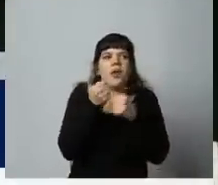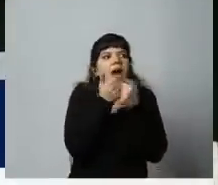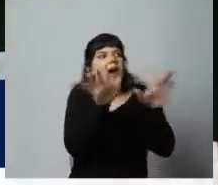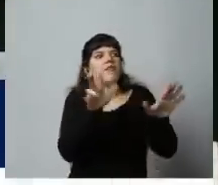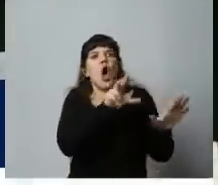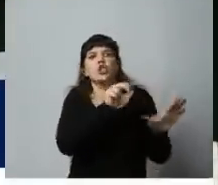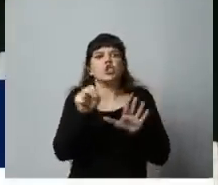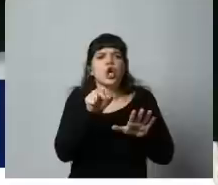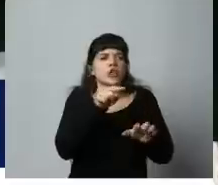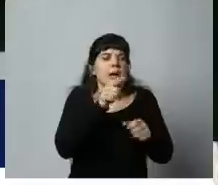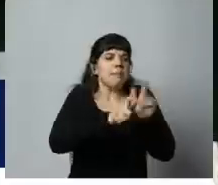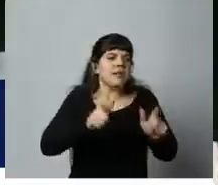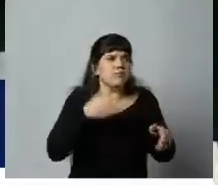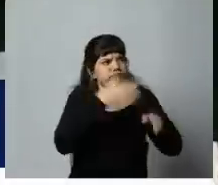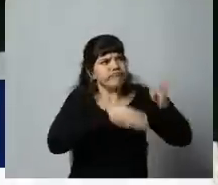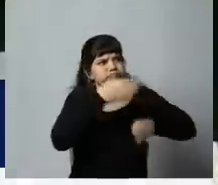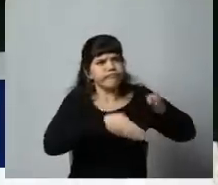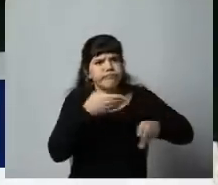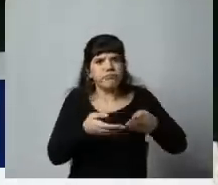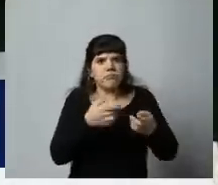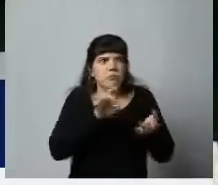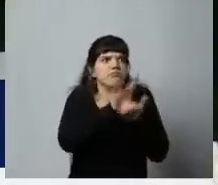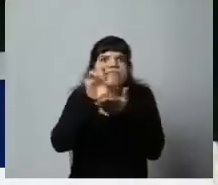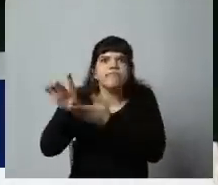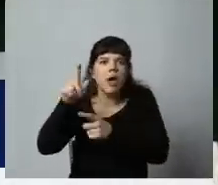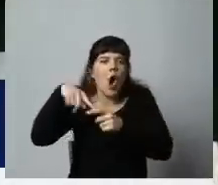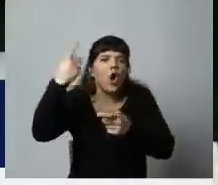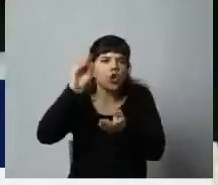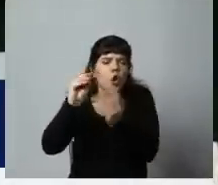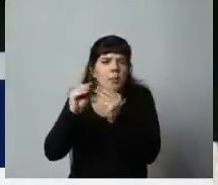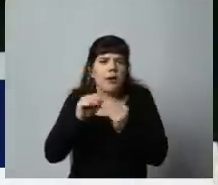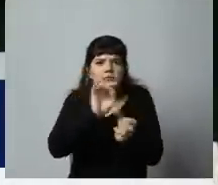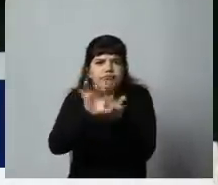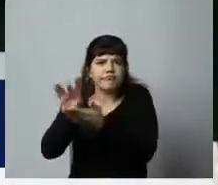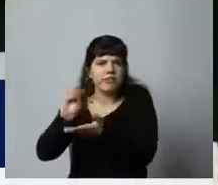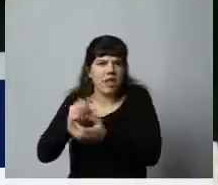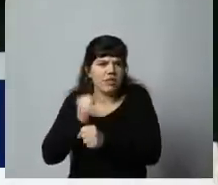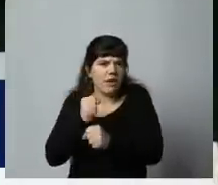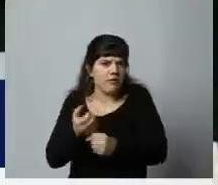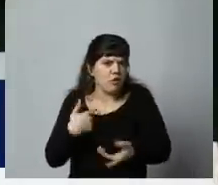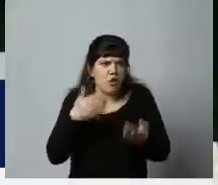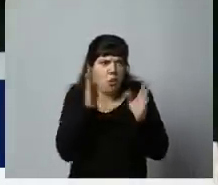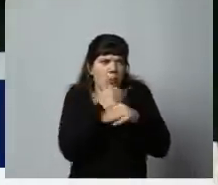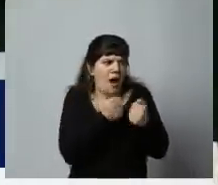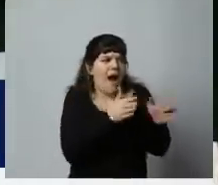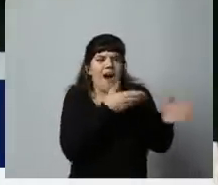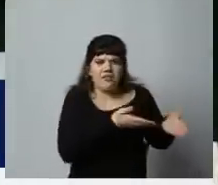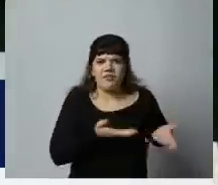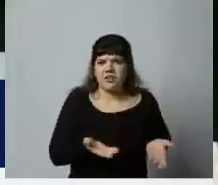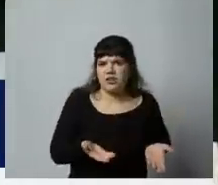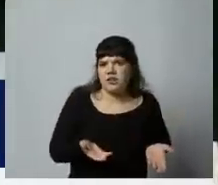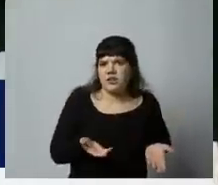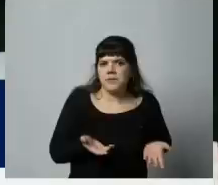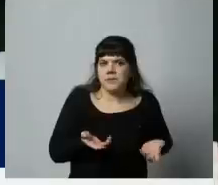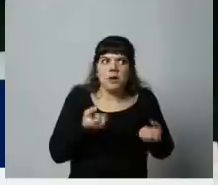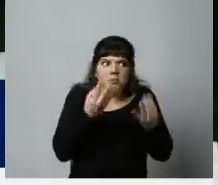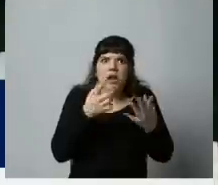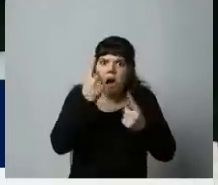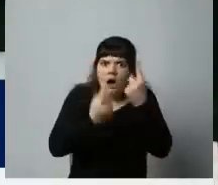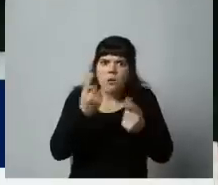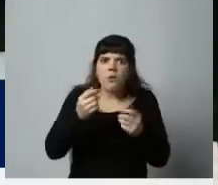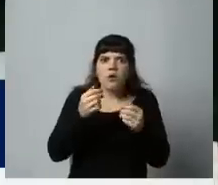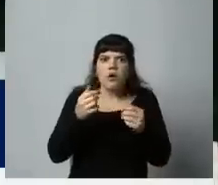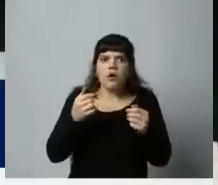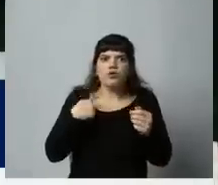localidades sabiendo que tenemos tantos compañeros desocupados con problemas realmente de sobrevivencia y y decir